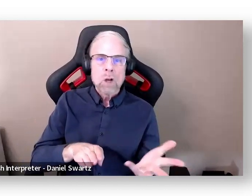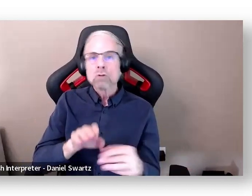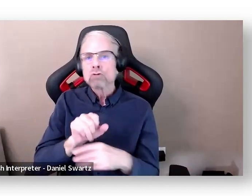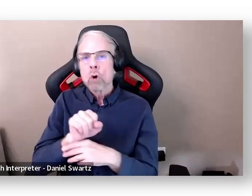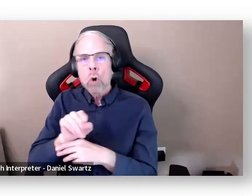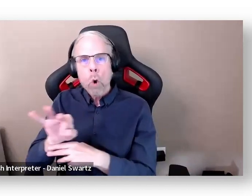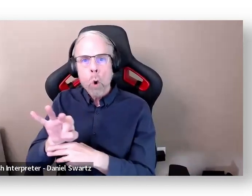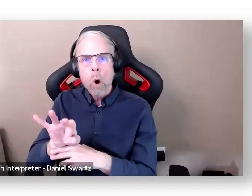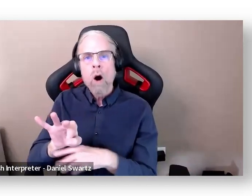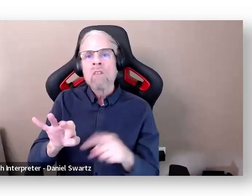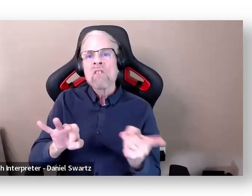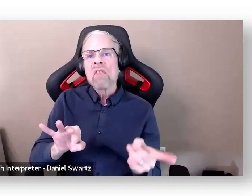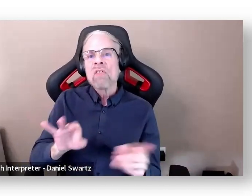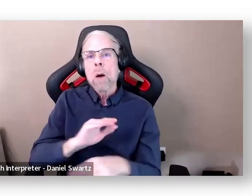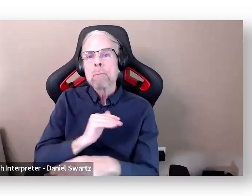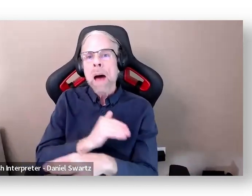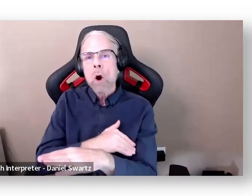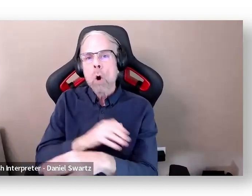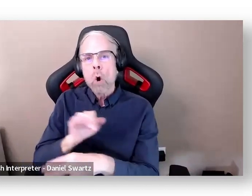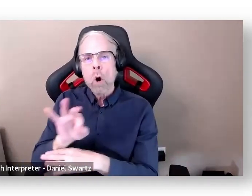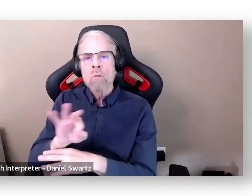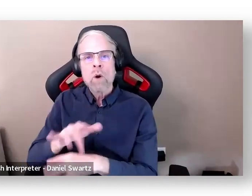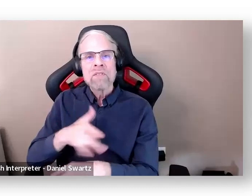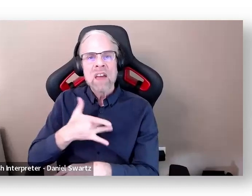pueden cerrar, desactivar.